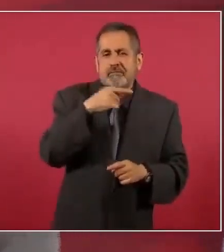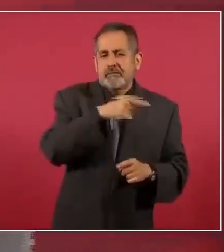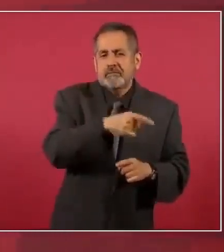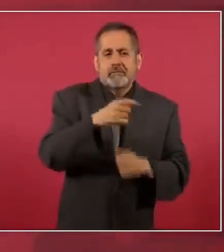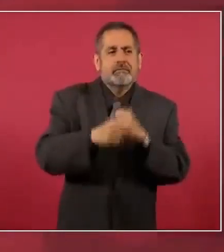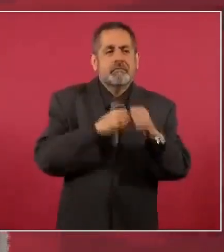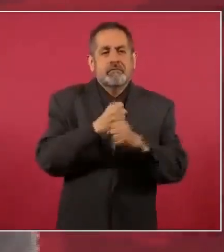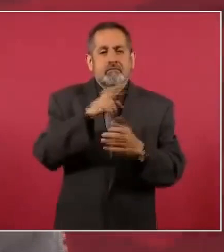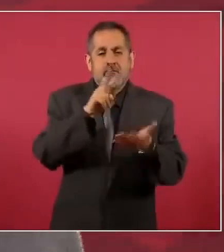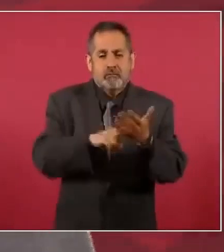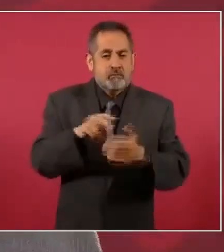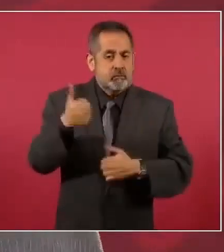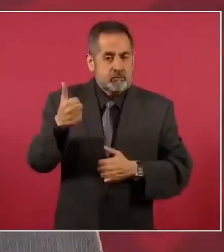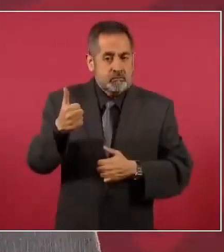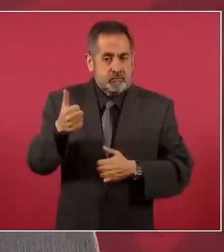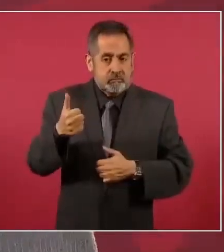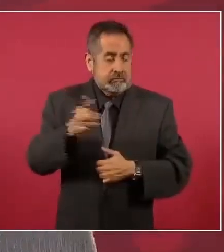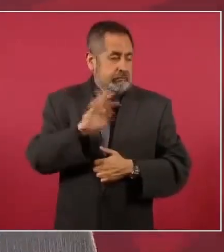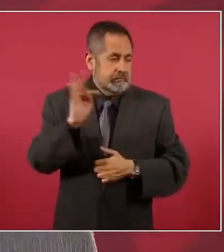del 2006,